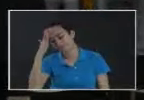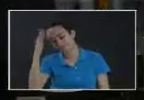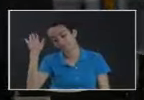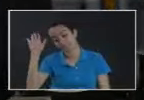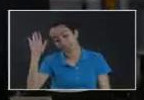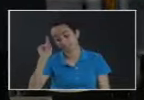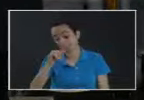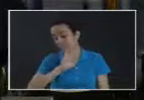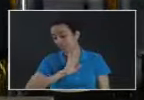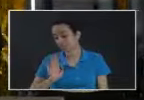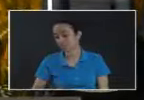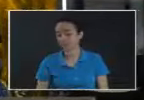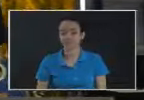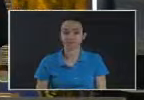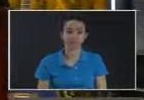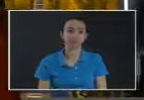hay que se quede.